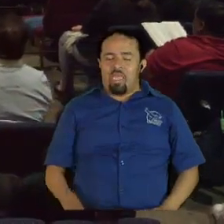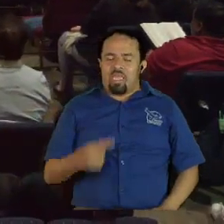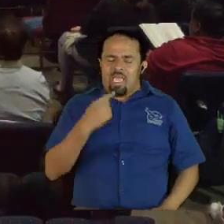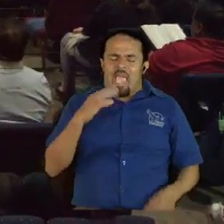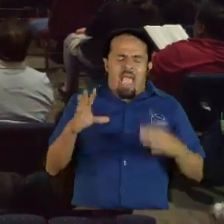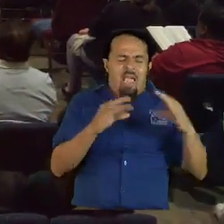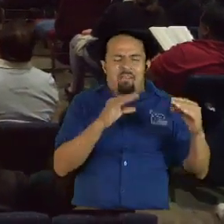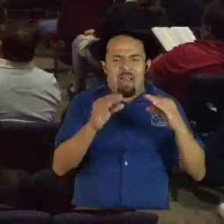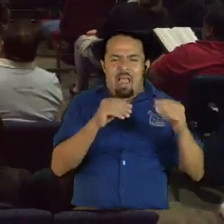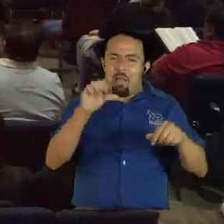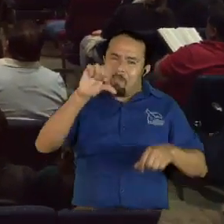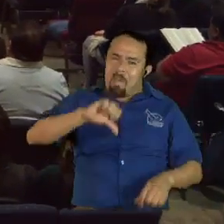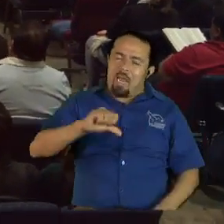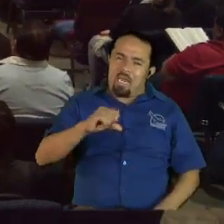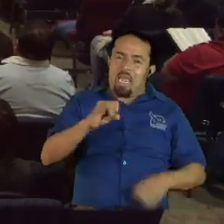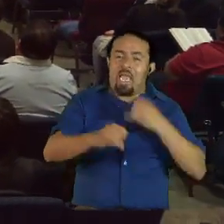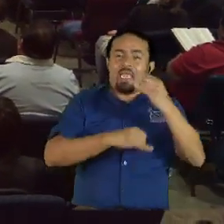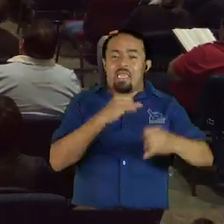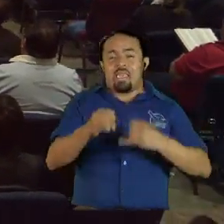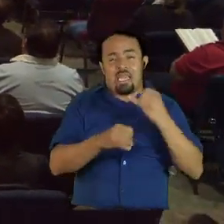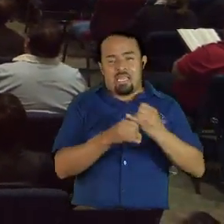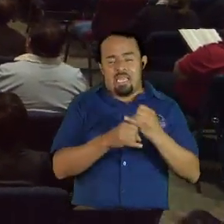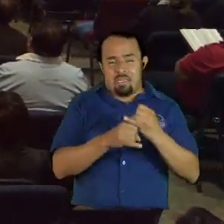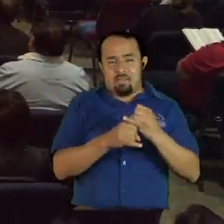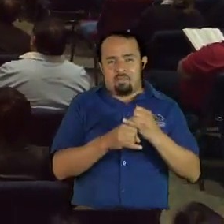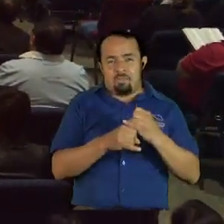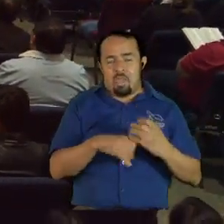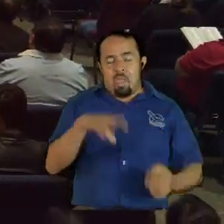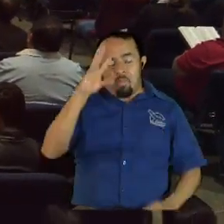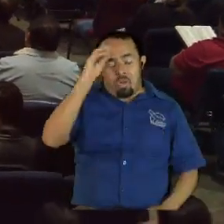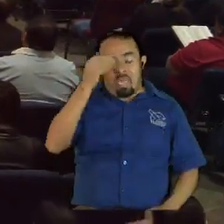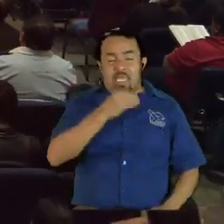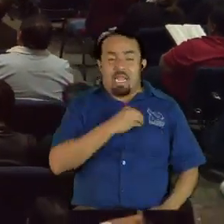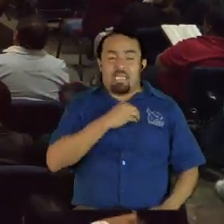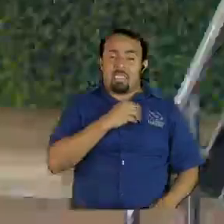internet. Porque quiere decir que la cosa va bien.